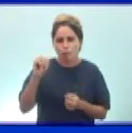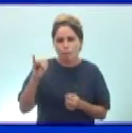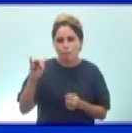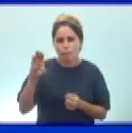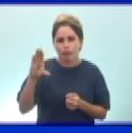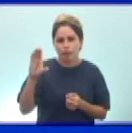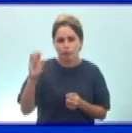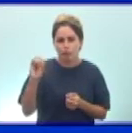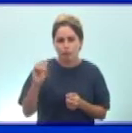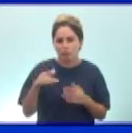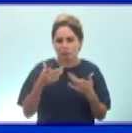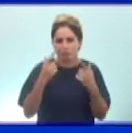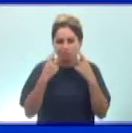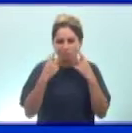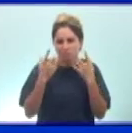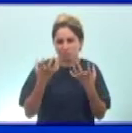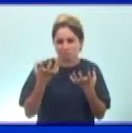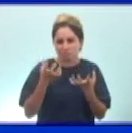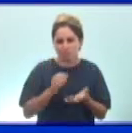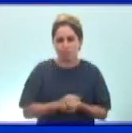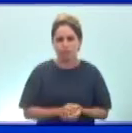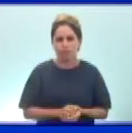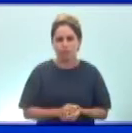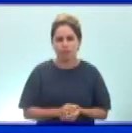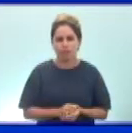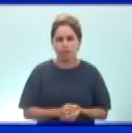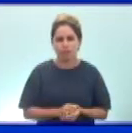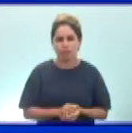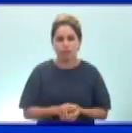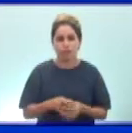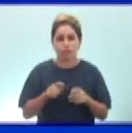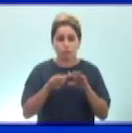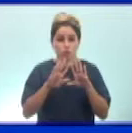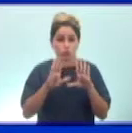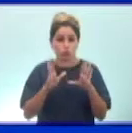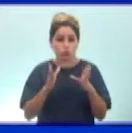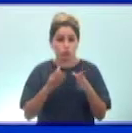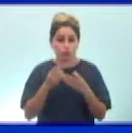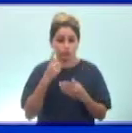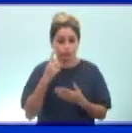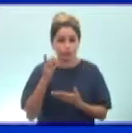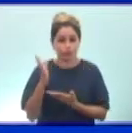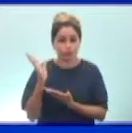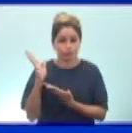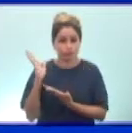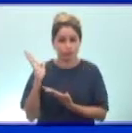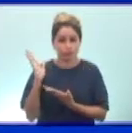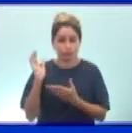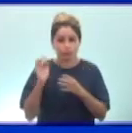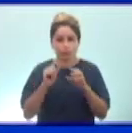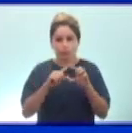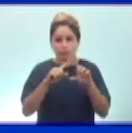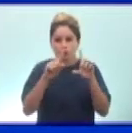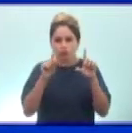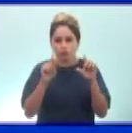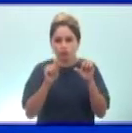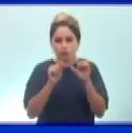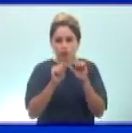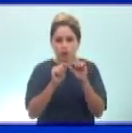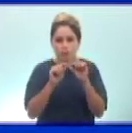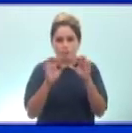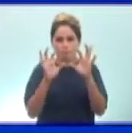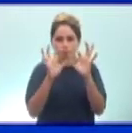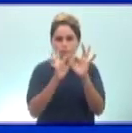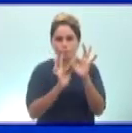atómico? Pues el orbital atómico está determinado como la región de la envoltura atómica donde con mayor